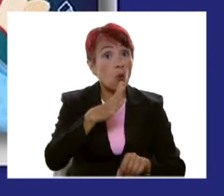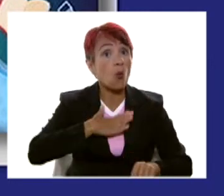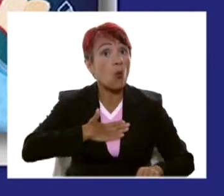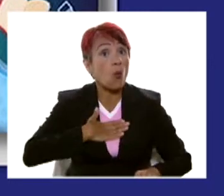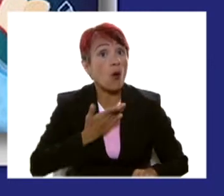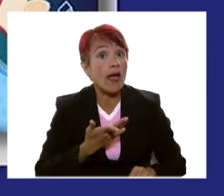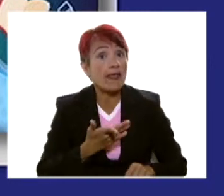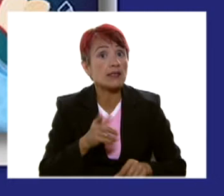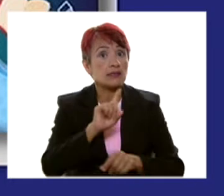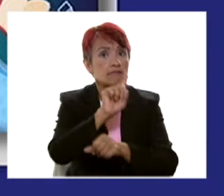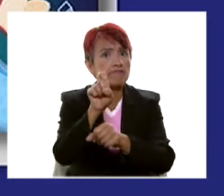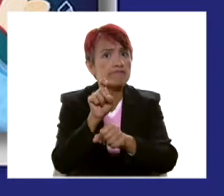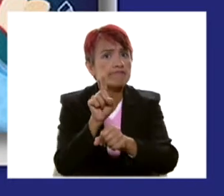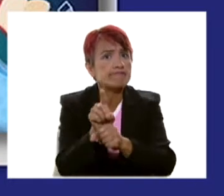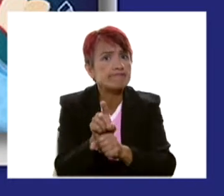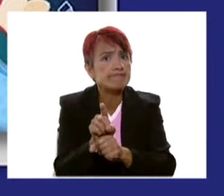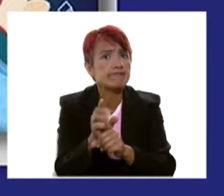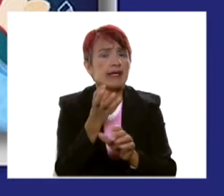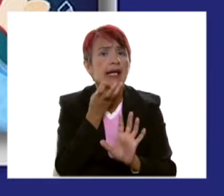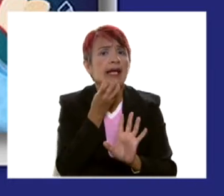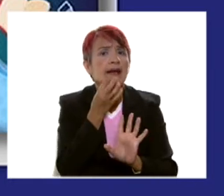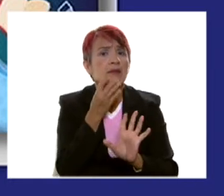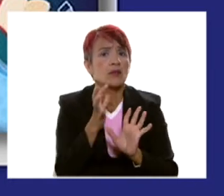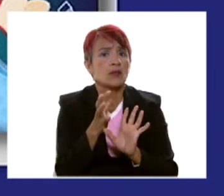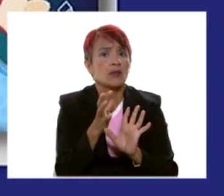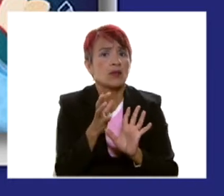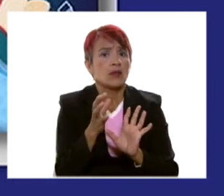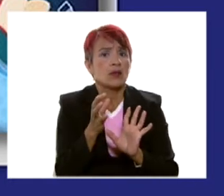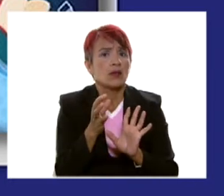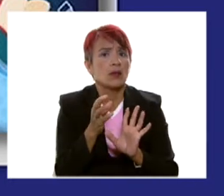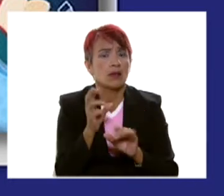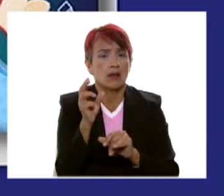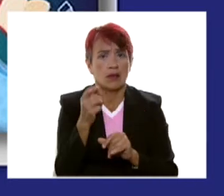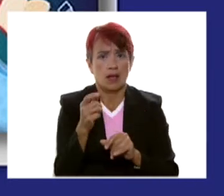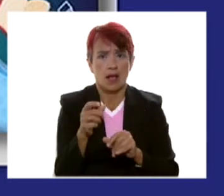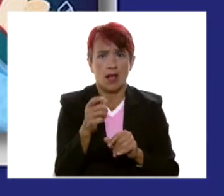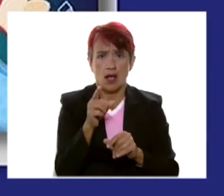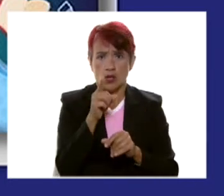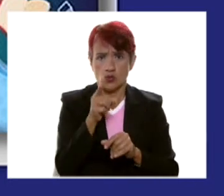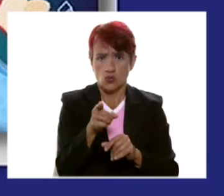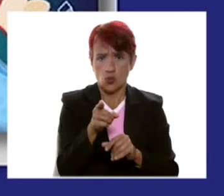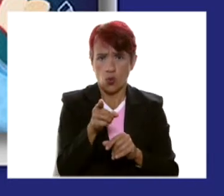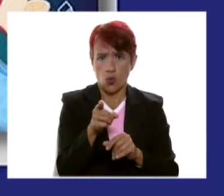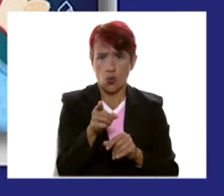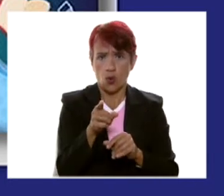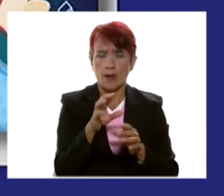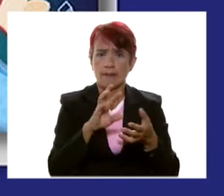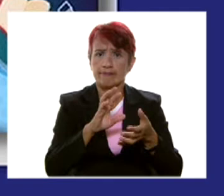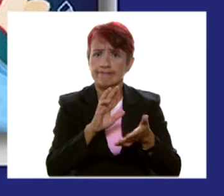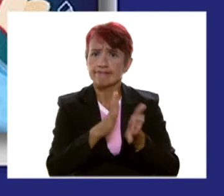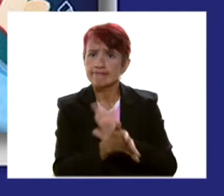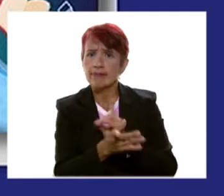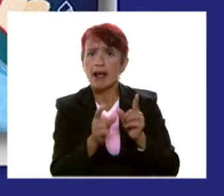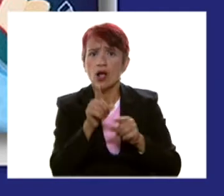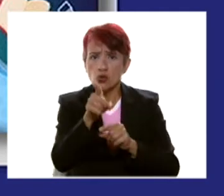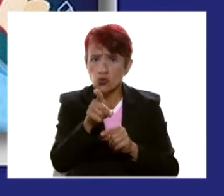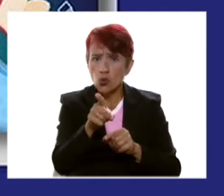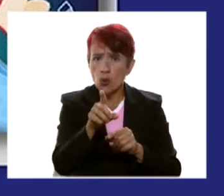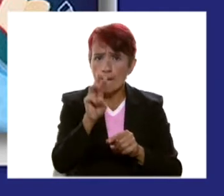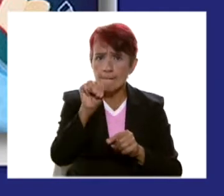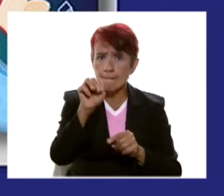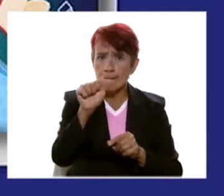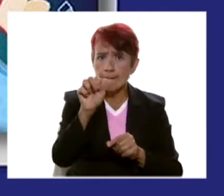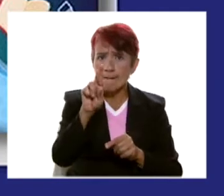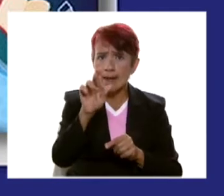pregunta. ¿Okay? Tenemos el ejemplo, you are Maria, are you? ¿Qué traduce? Tú eres María.